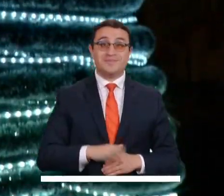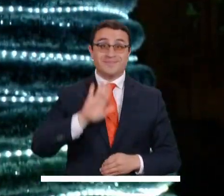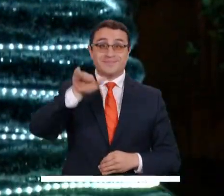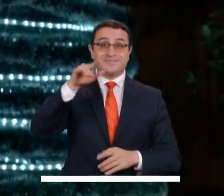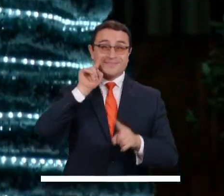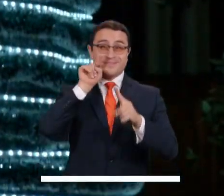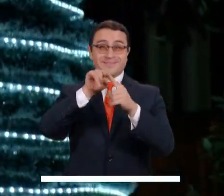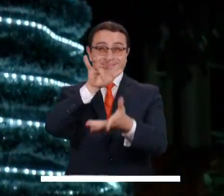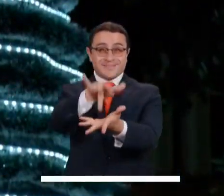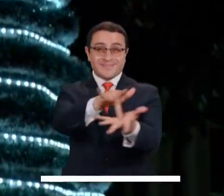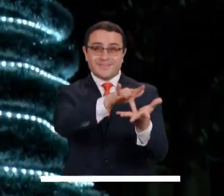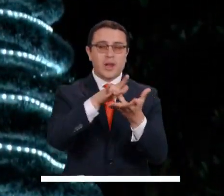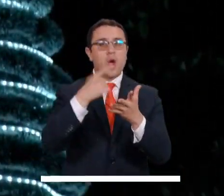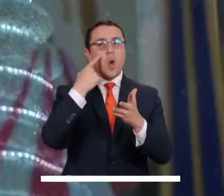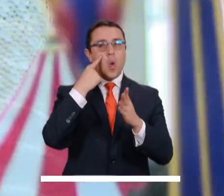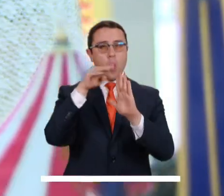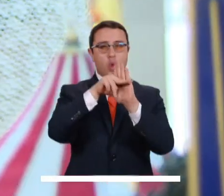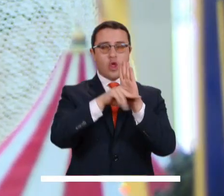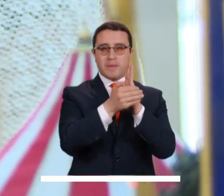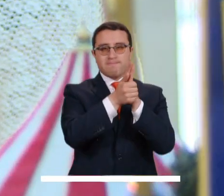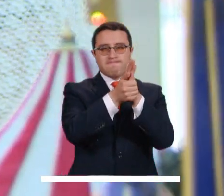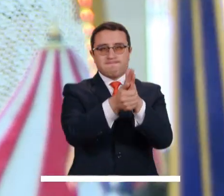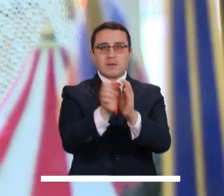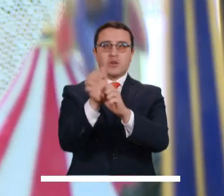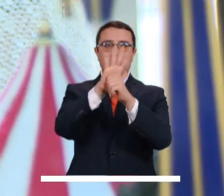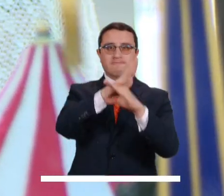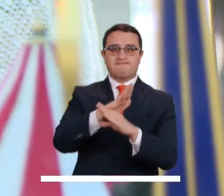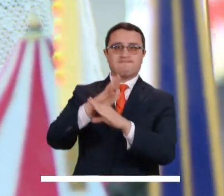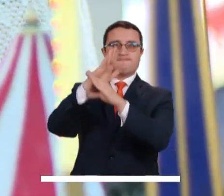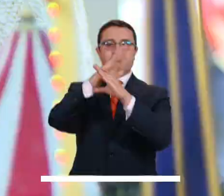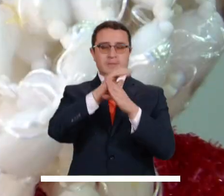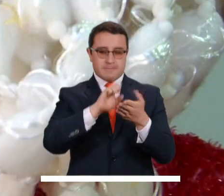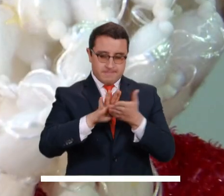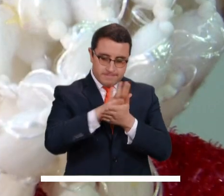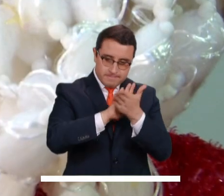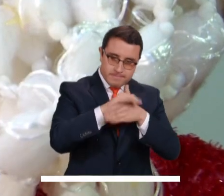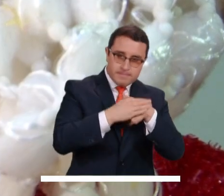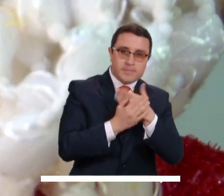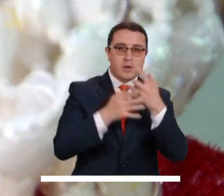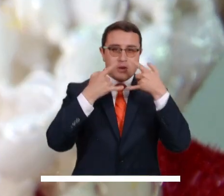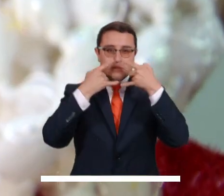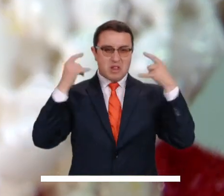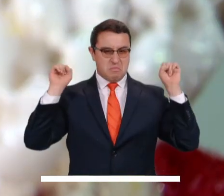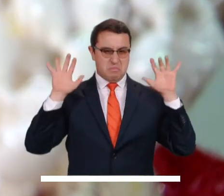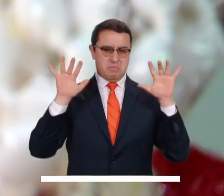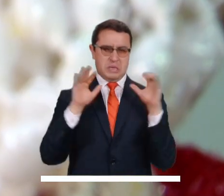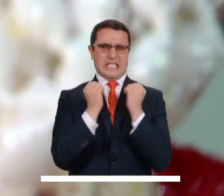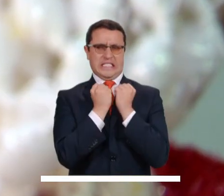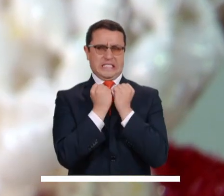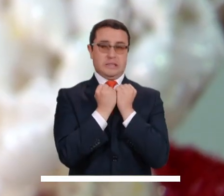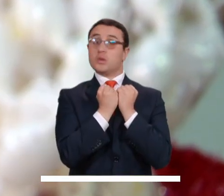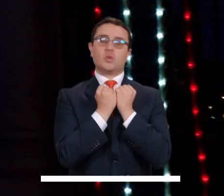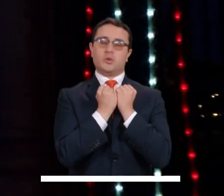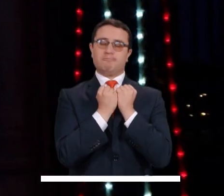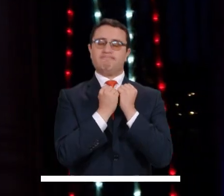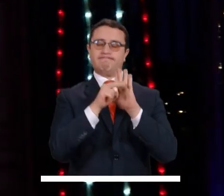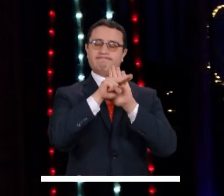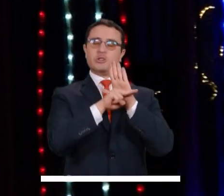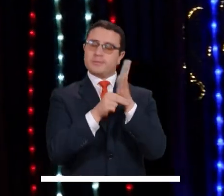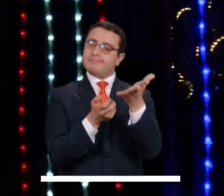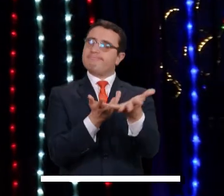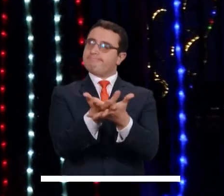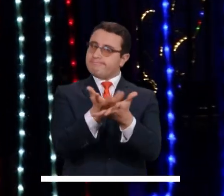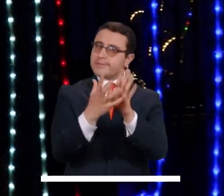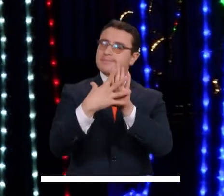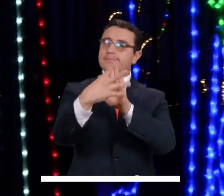presencialidad, las recomendaciones de bioseguridad como la desinfección, el uso de tapabocas y evitar aglomeraciones siguen vigentes. Este es un